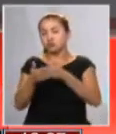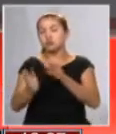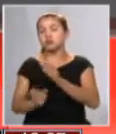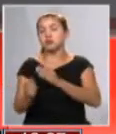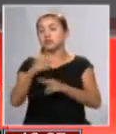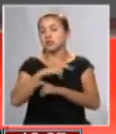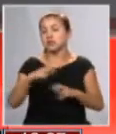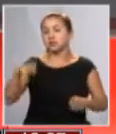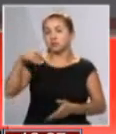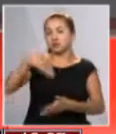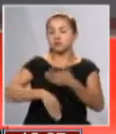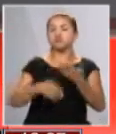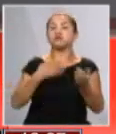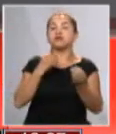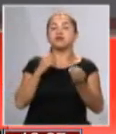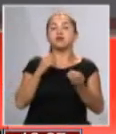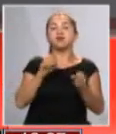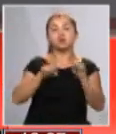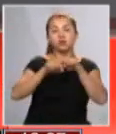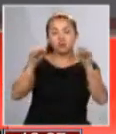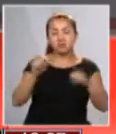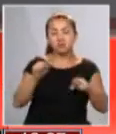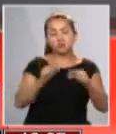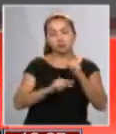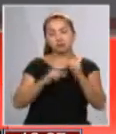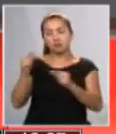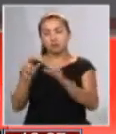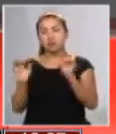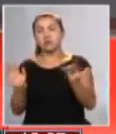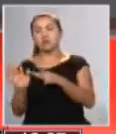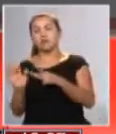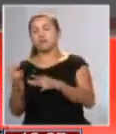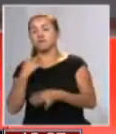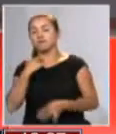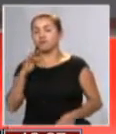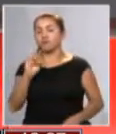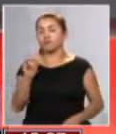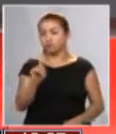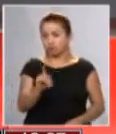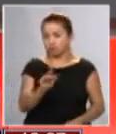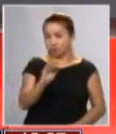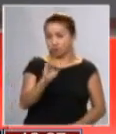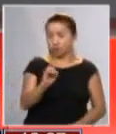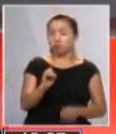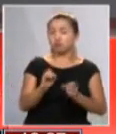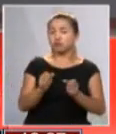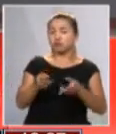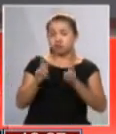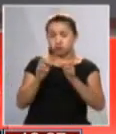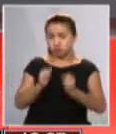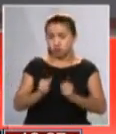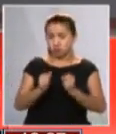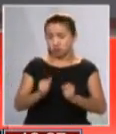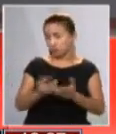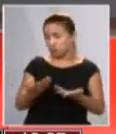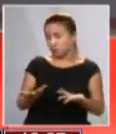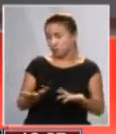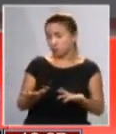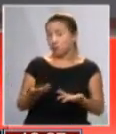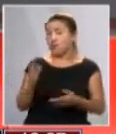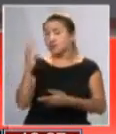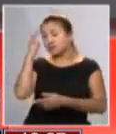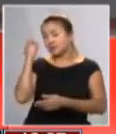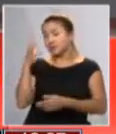este fue un sistema sistemático para defraudar al fisco? ¿Podemos colegir de esa declaración que se va a argumentar eso para